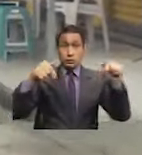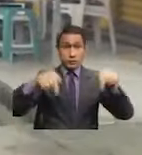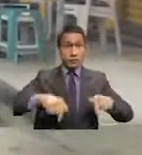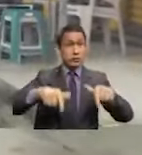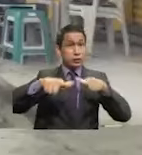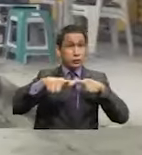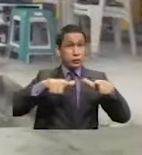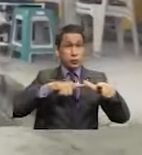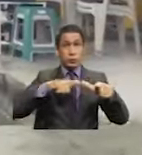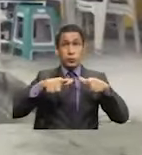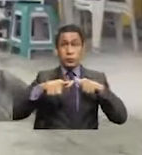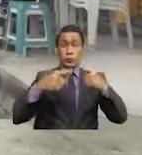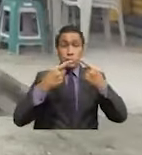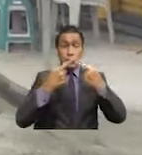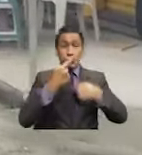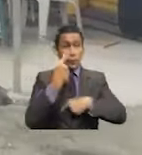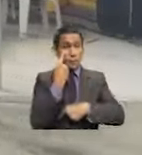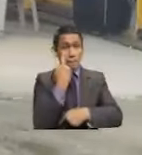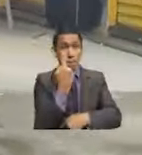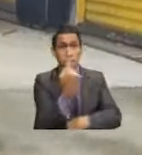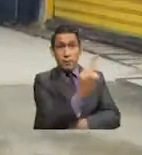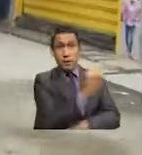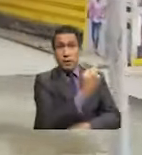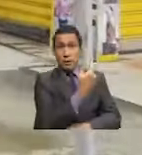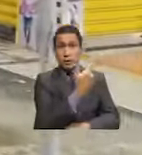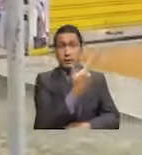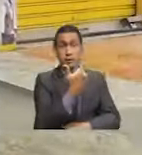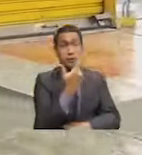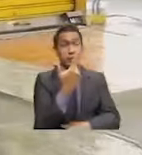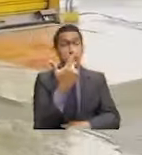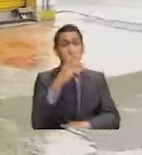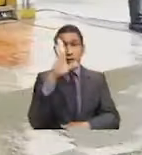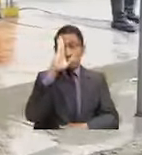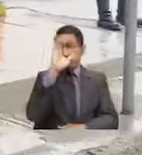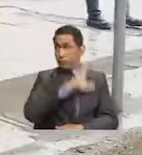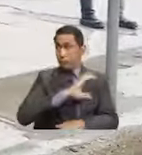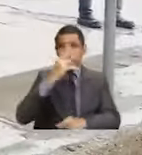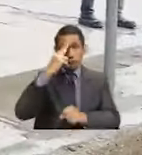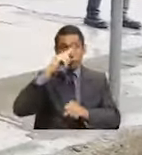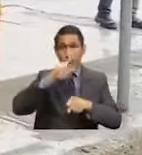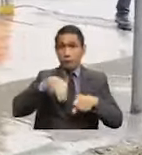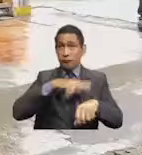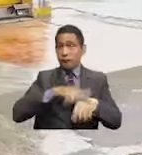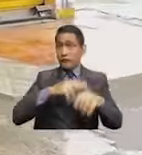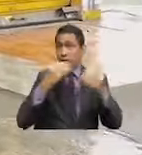amigos. Como ustedes podrán observar, también ya hay miembros de la Policía Nacional en este momento